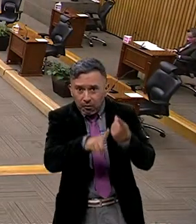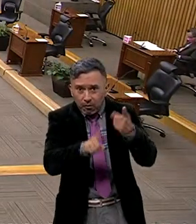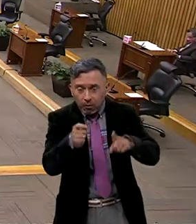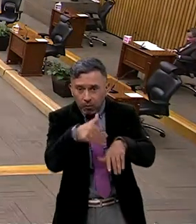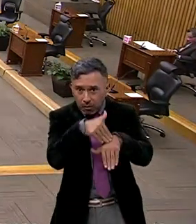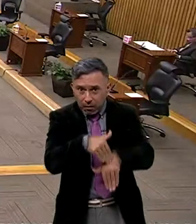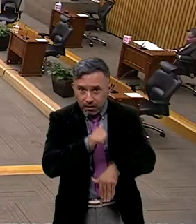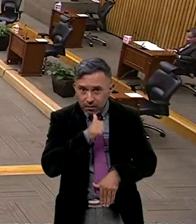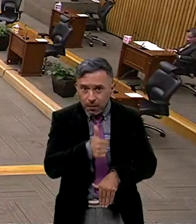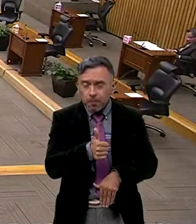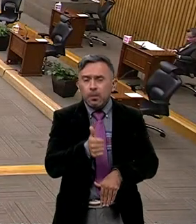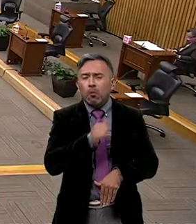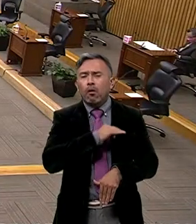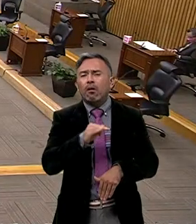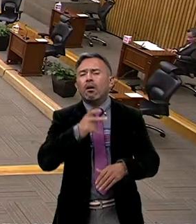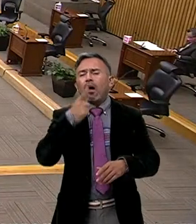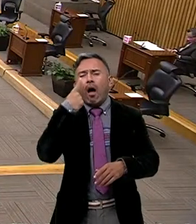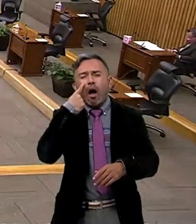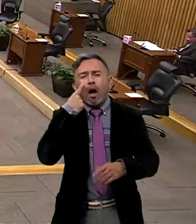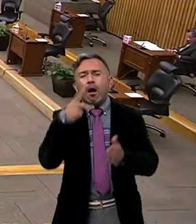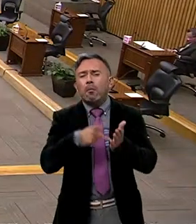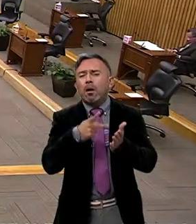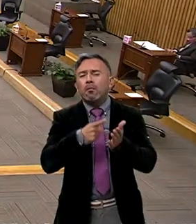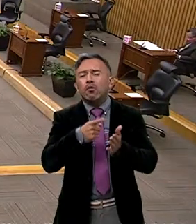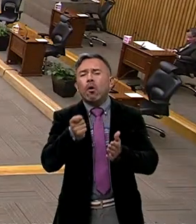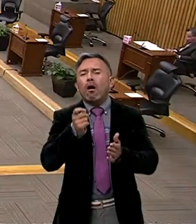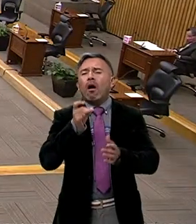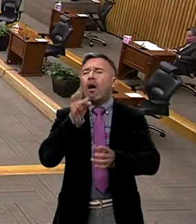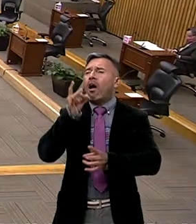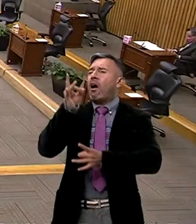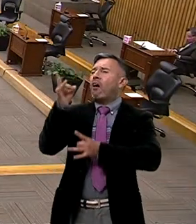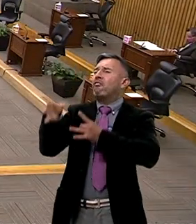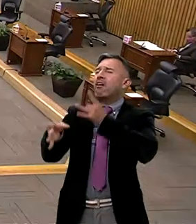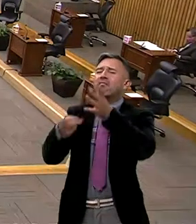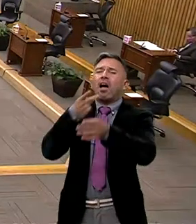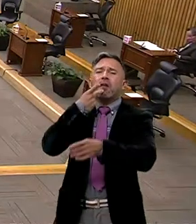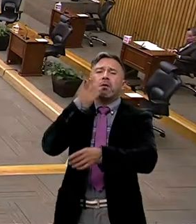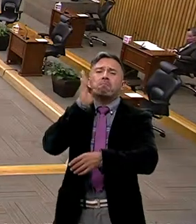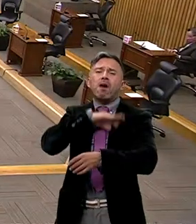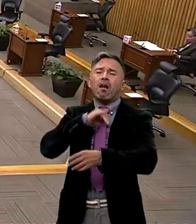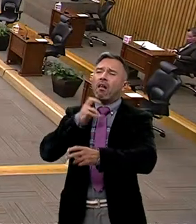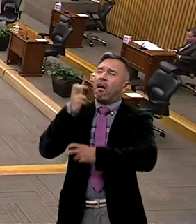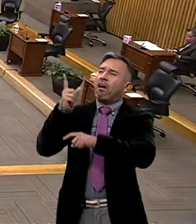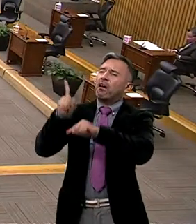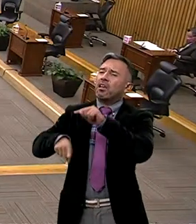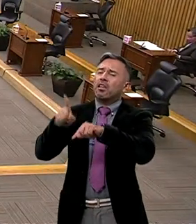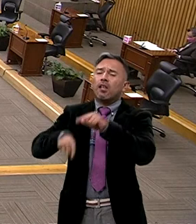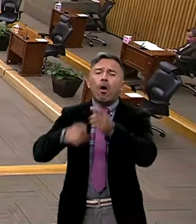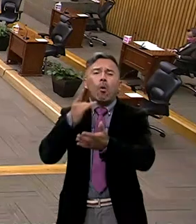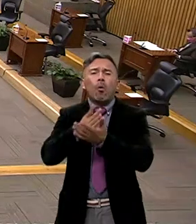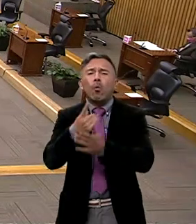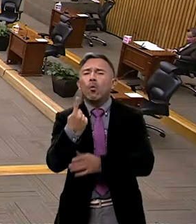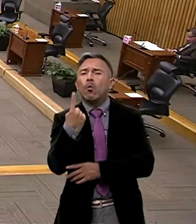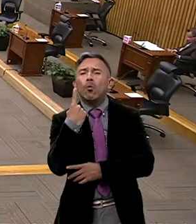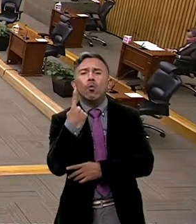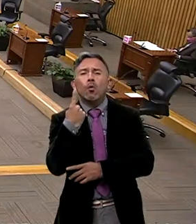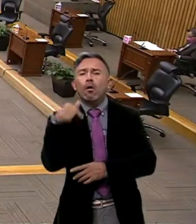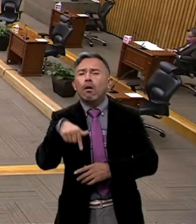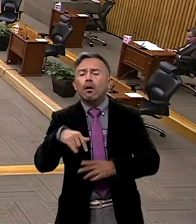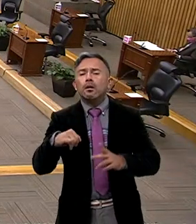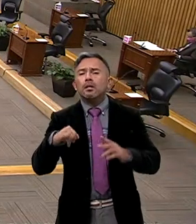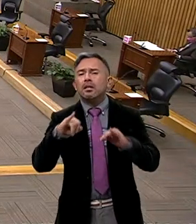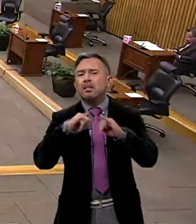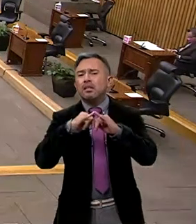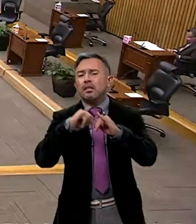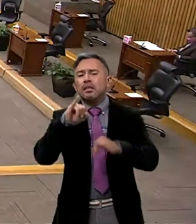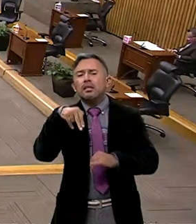constantemente descalificando al único órgano que aquí como es el ine que tuvo una